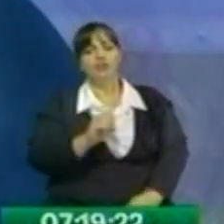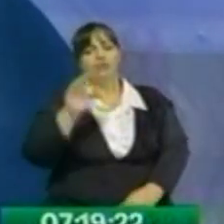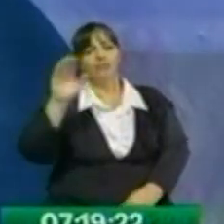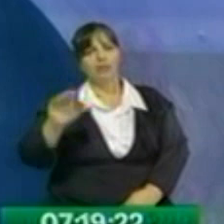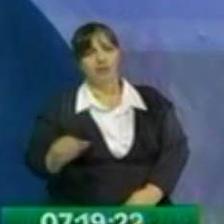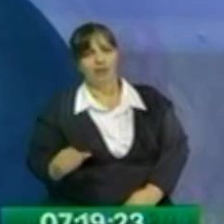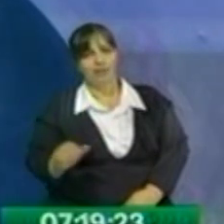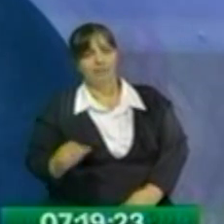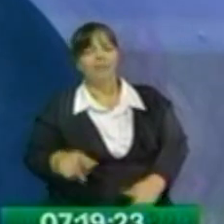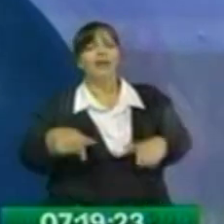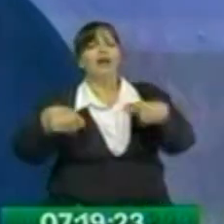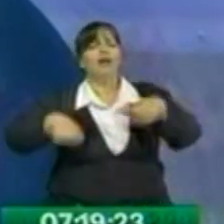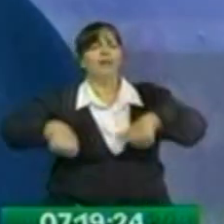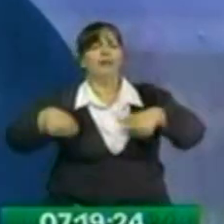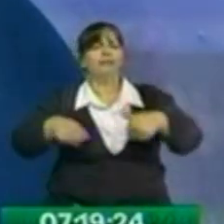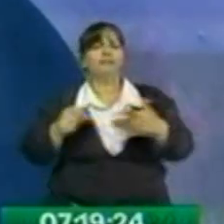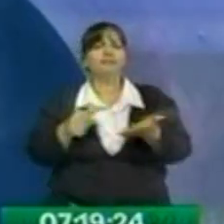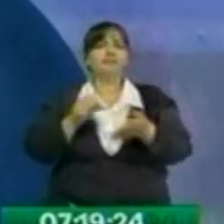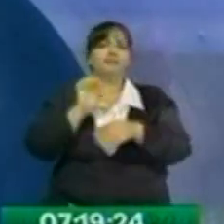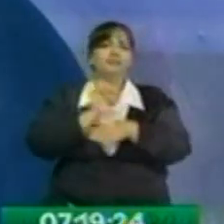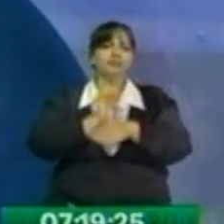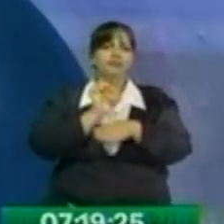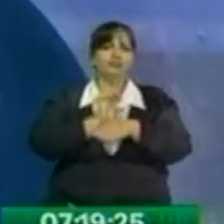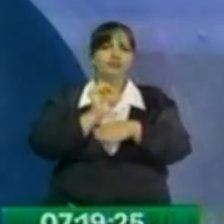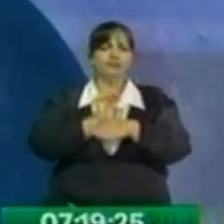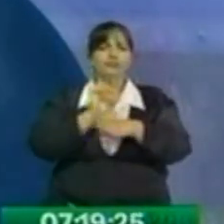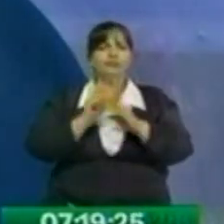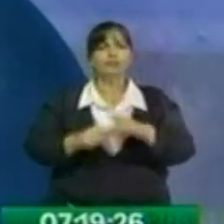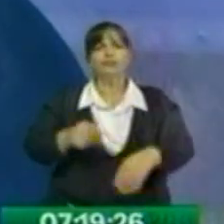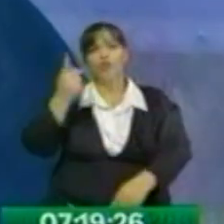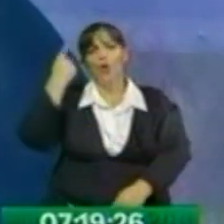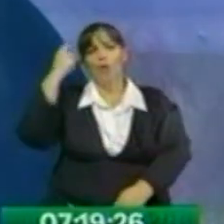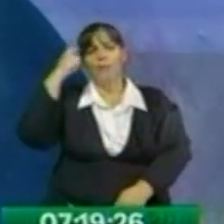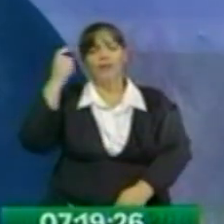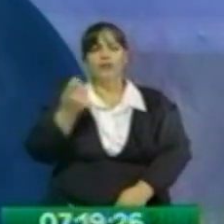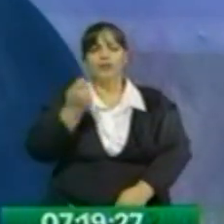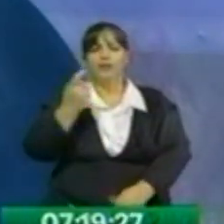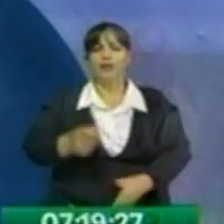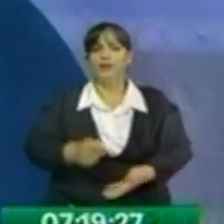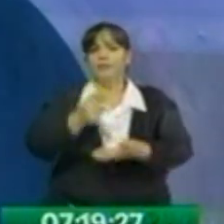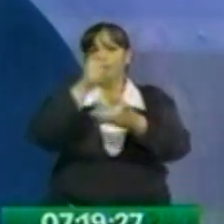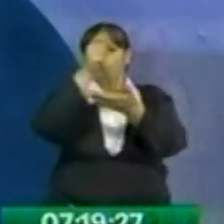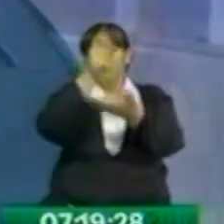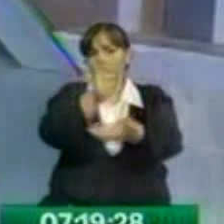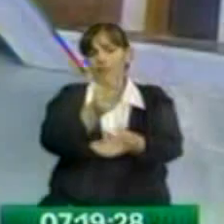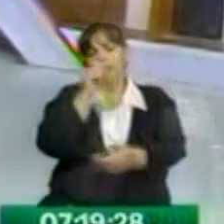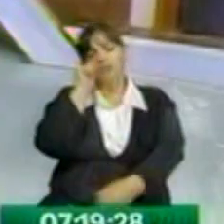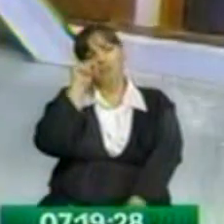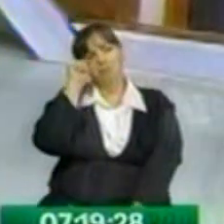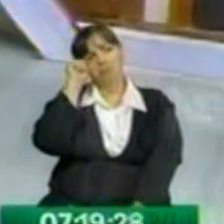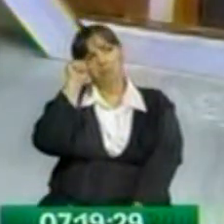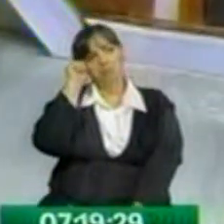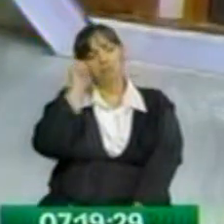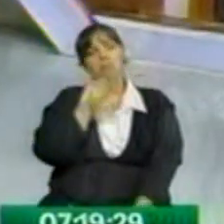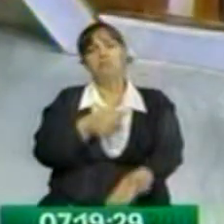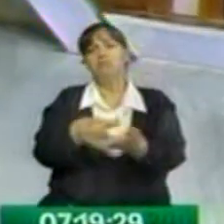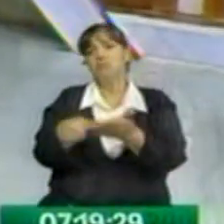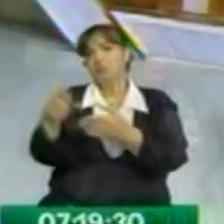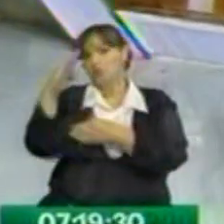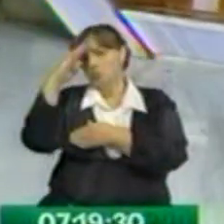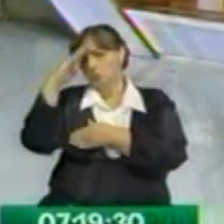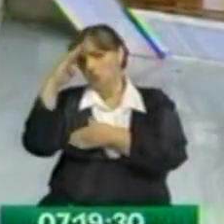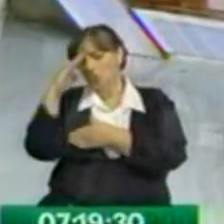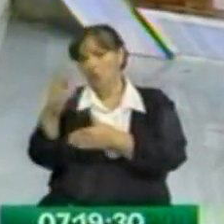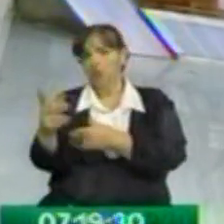ha quedado en artistas y gestores culturales ecuatorianos. Esto con un convenio tripartito con el Ministerio del Interior y